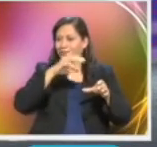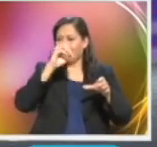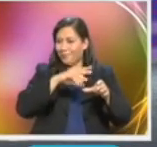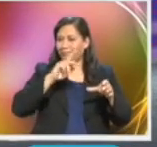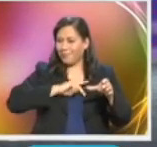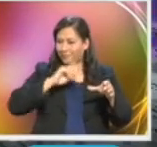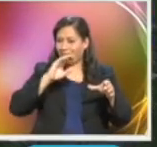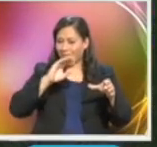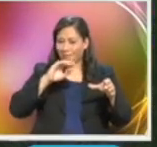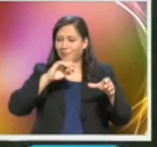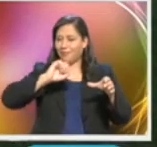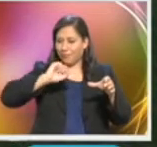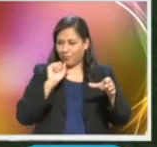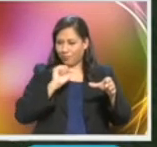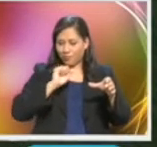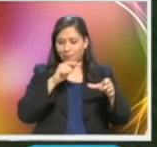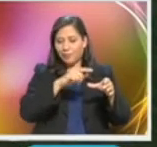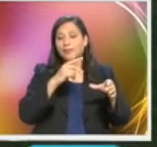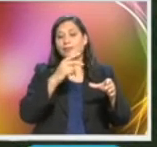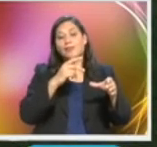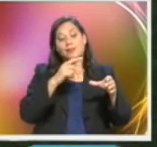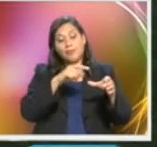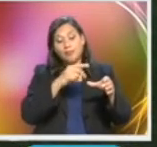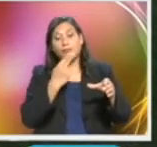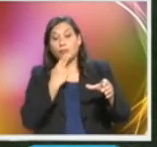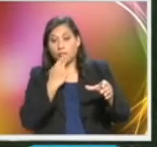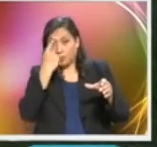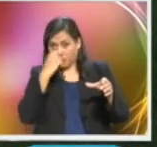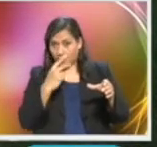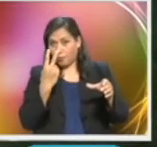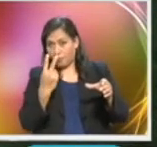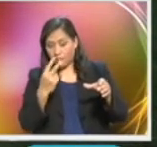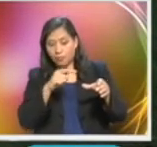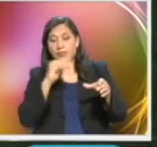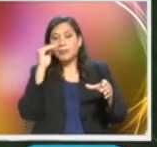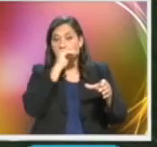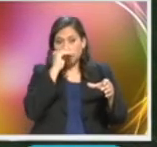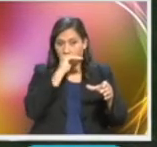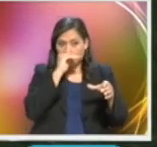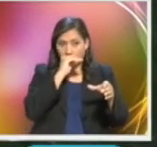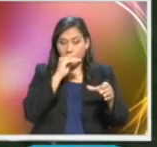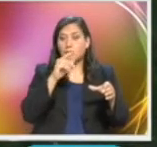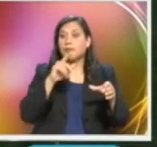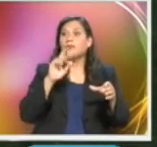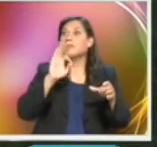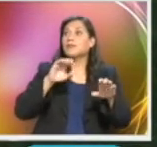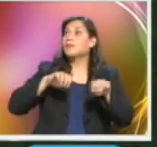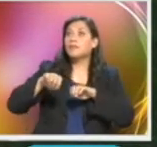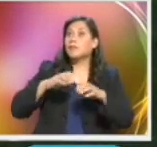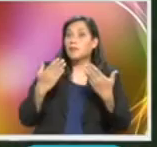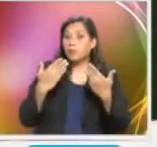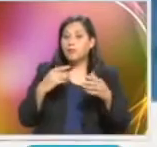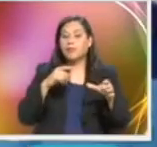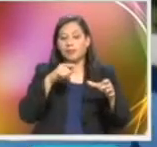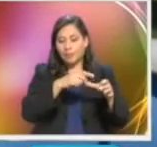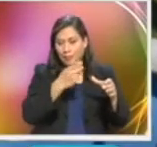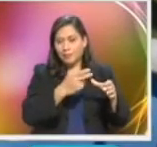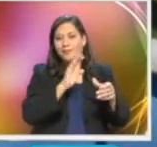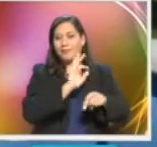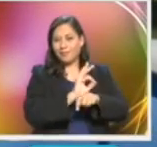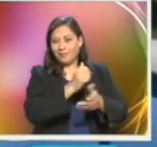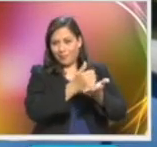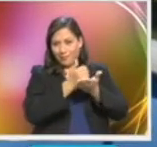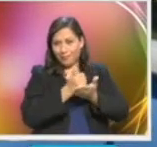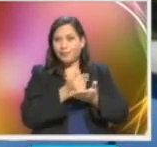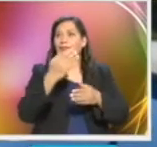en tu fondo y puede servir para dos cosas. Puede servir para garantía. Si te quedas sin empleo, ese fondo entra como